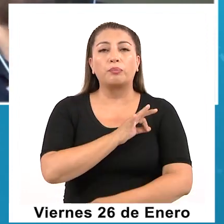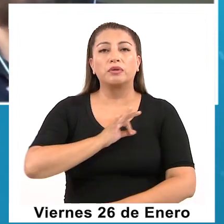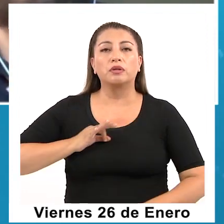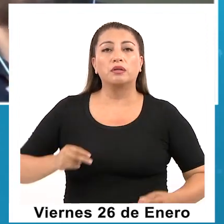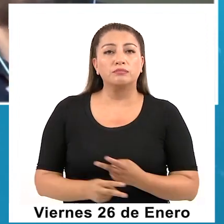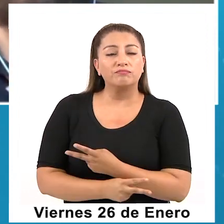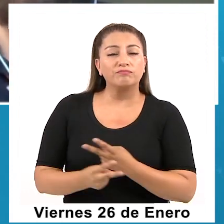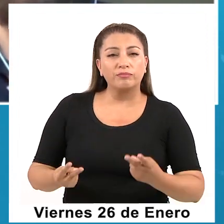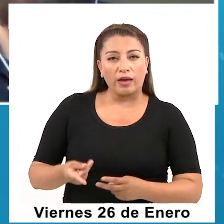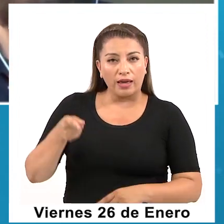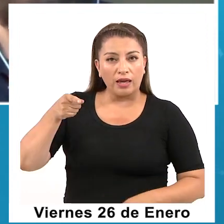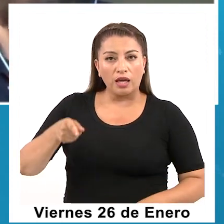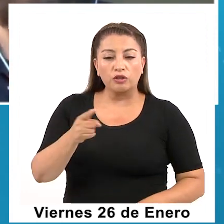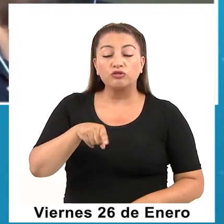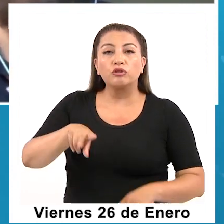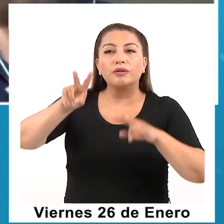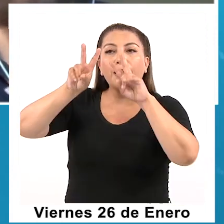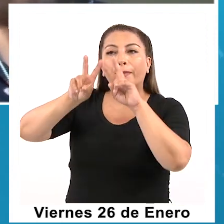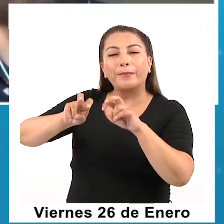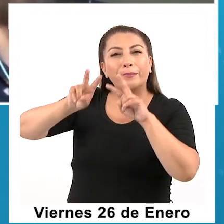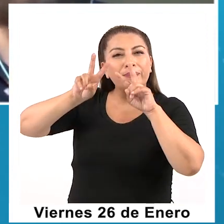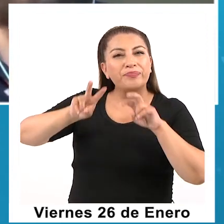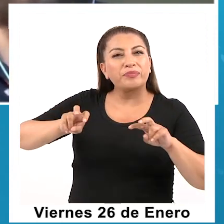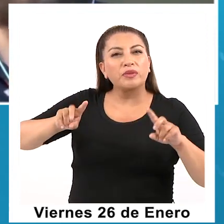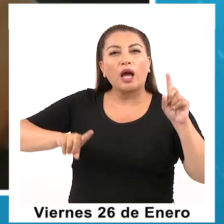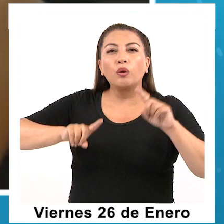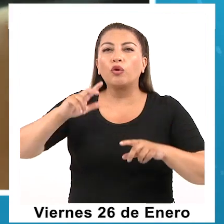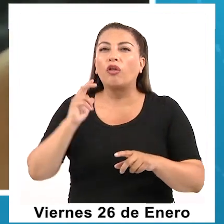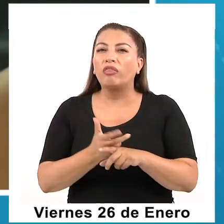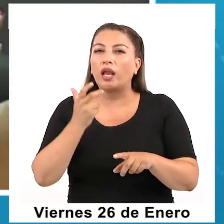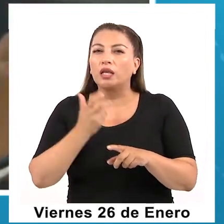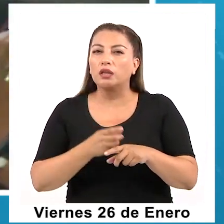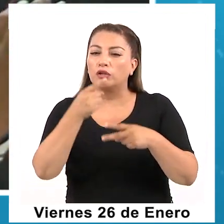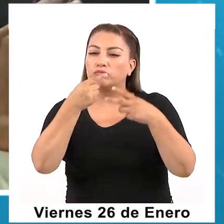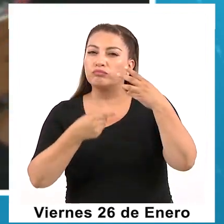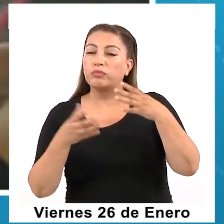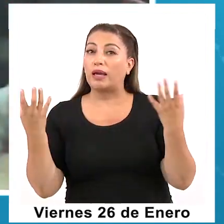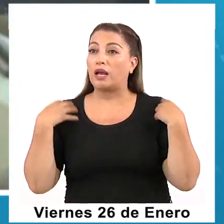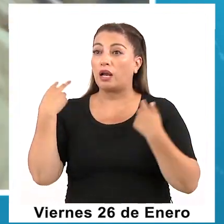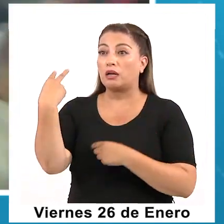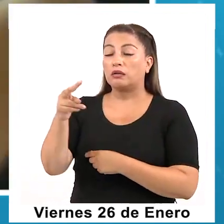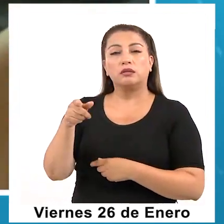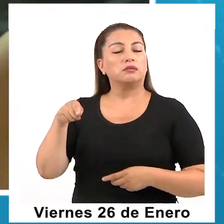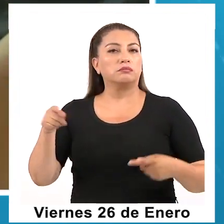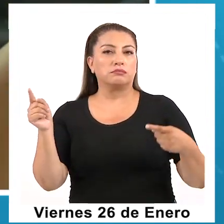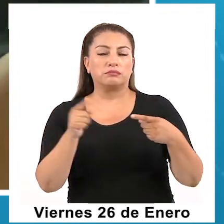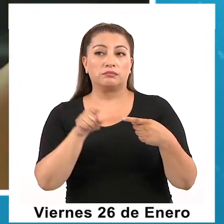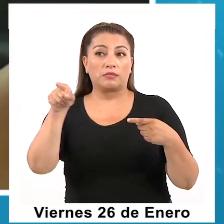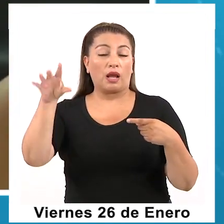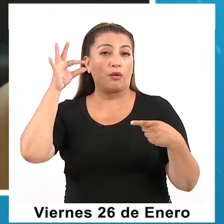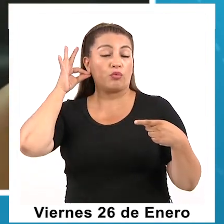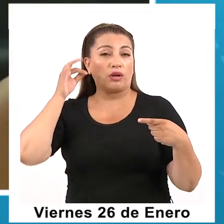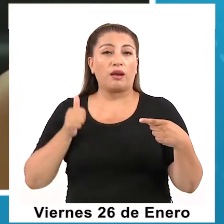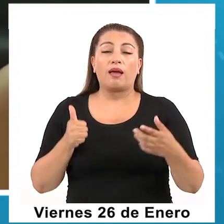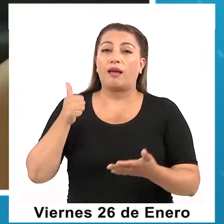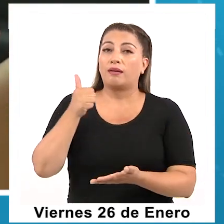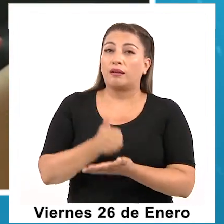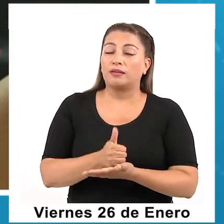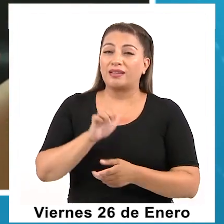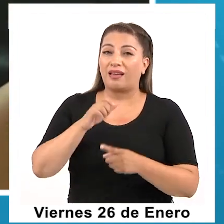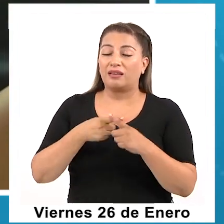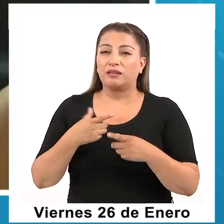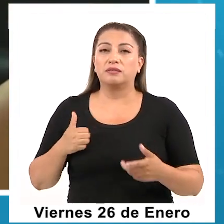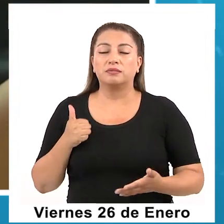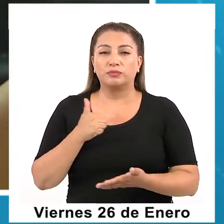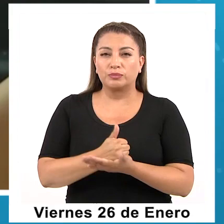Público, va a ser investigada, ¿cierto?, por ciertos delitos que se le imputan. Y Ujú. los delitos que se le imputan a ella, a grandes rasgos, porque son varios,